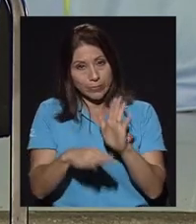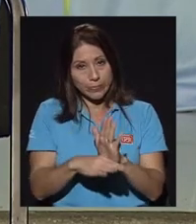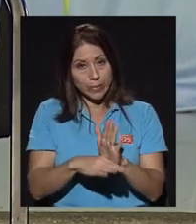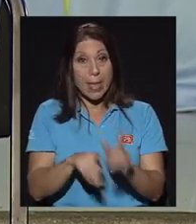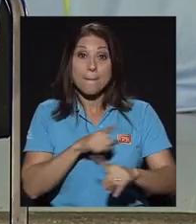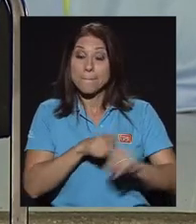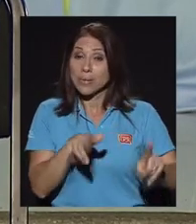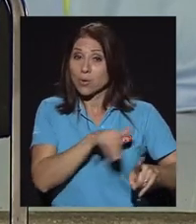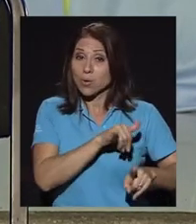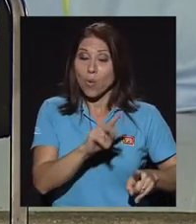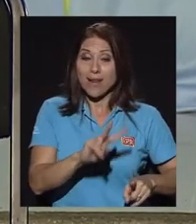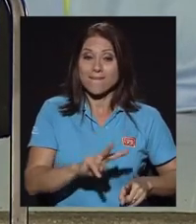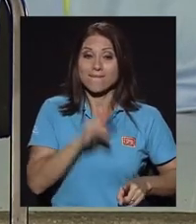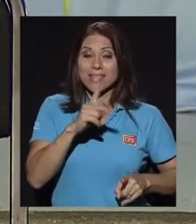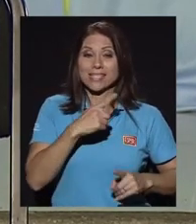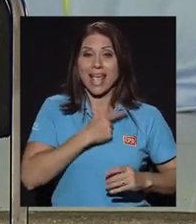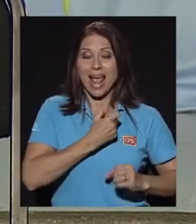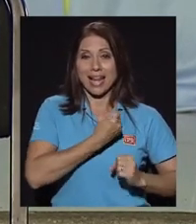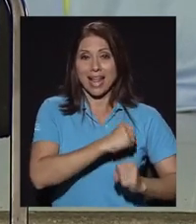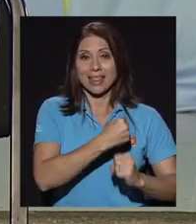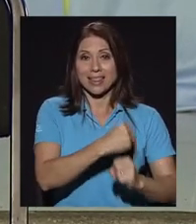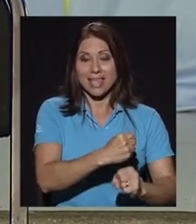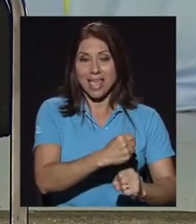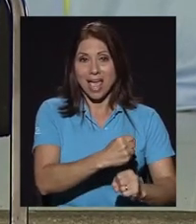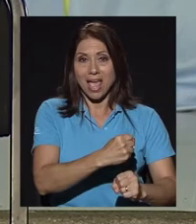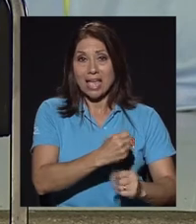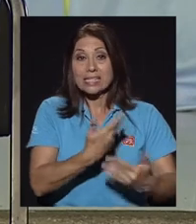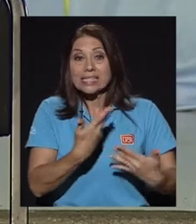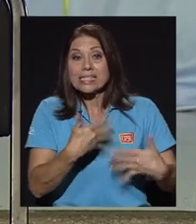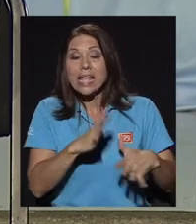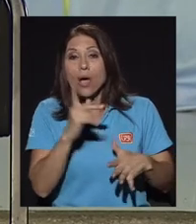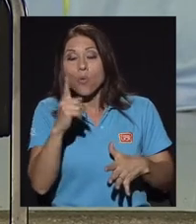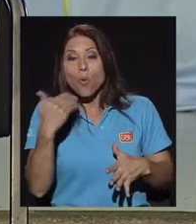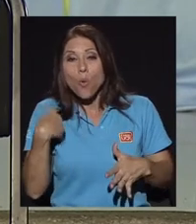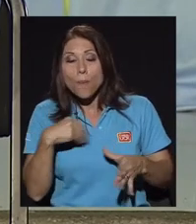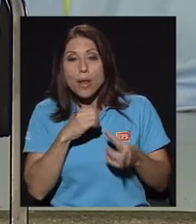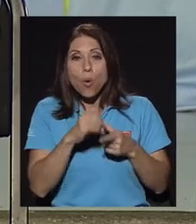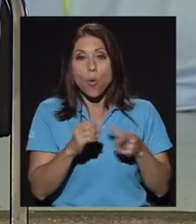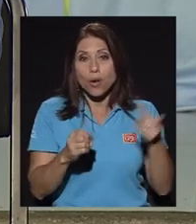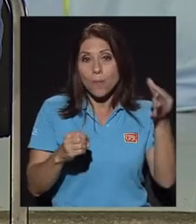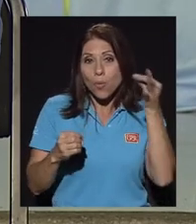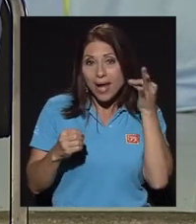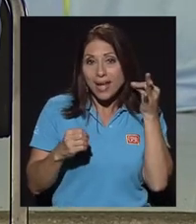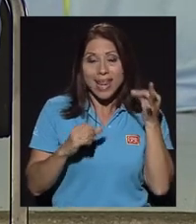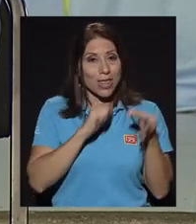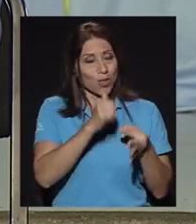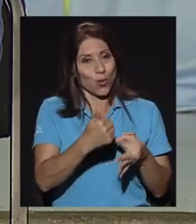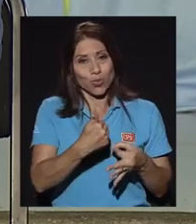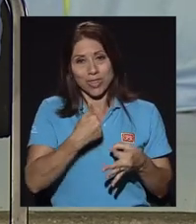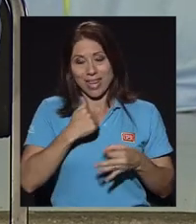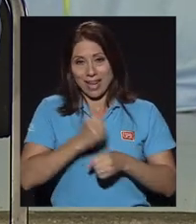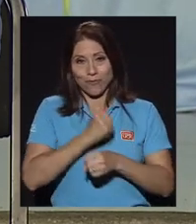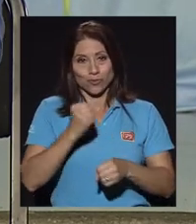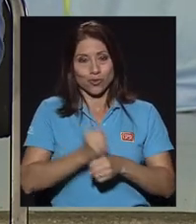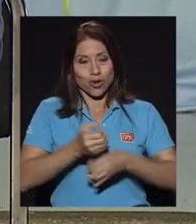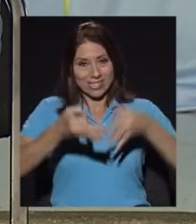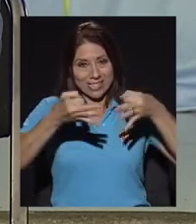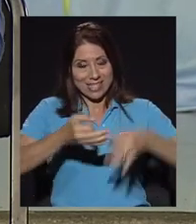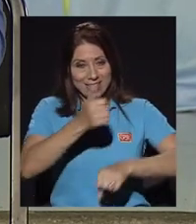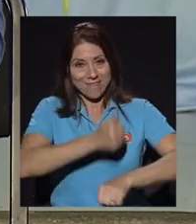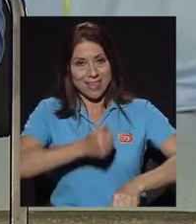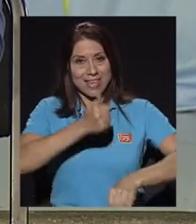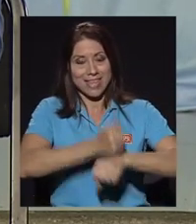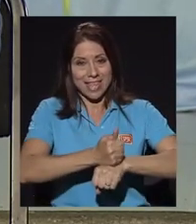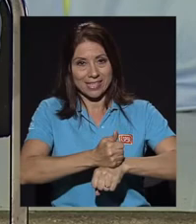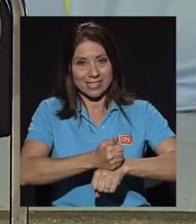una mujer, no tiene las funciones claramente definidas, sino que estas son las que la persona que